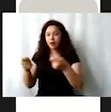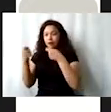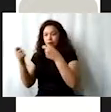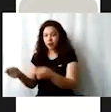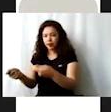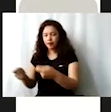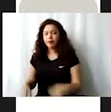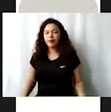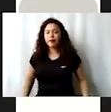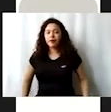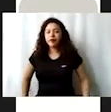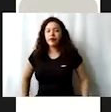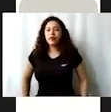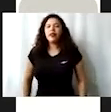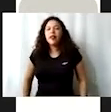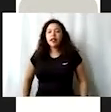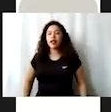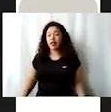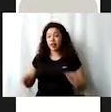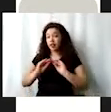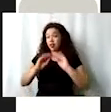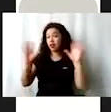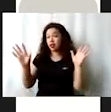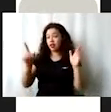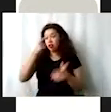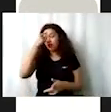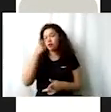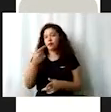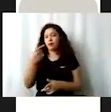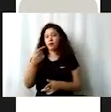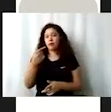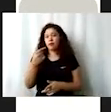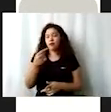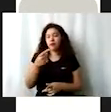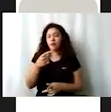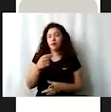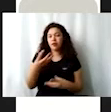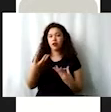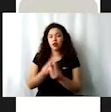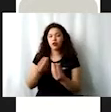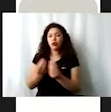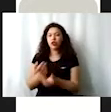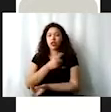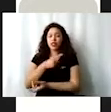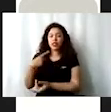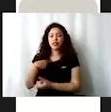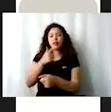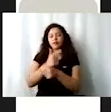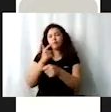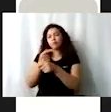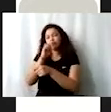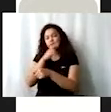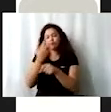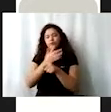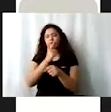organizacionales. Por supuesto que es para identificar todo este conjunto de deberes y responsabilidades